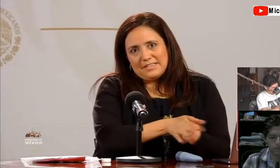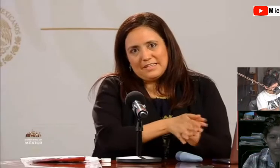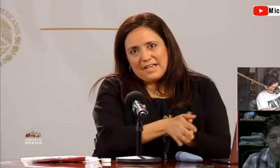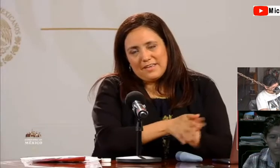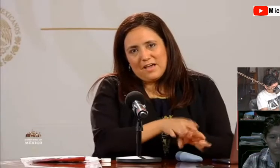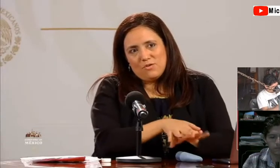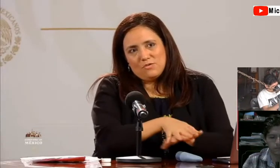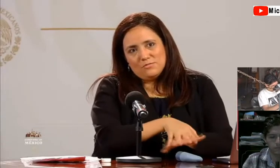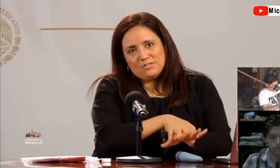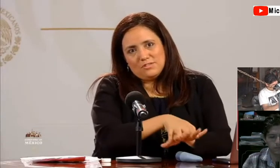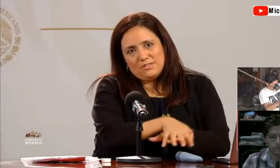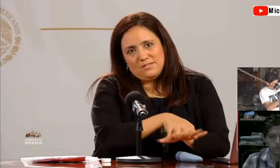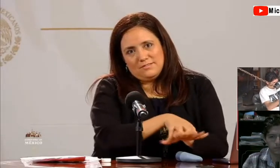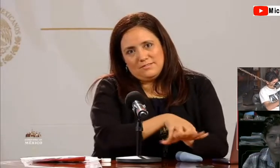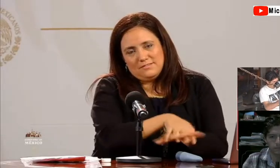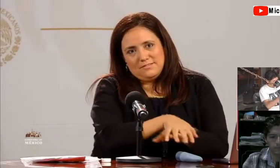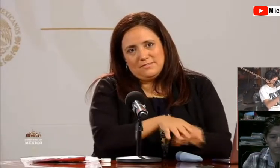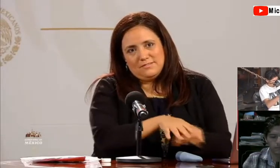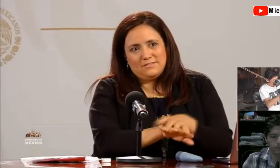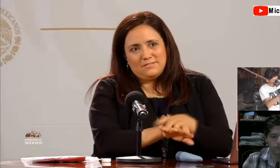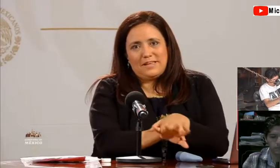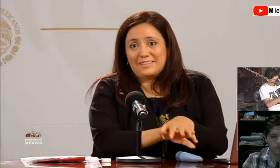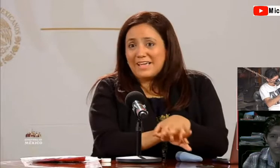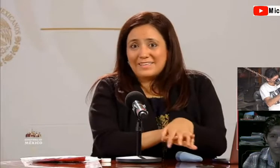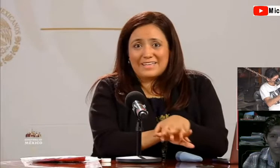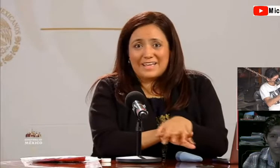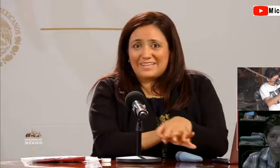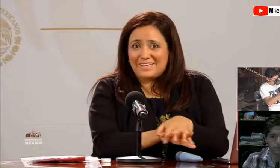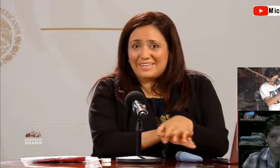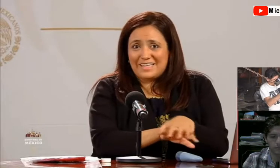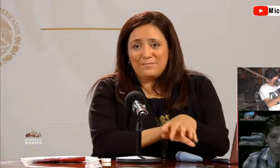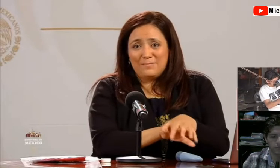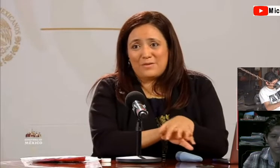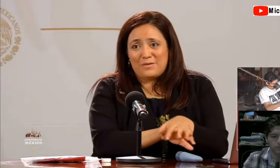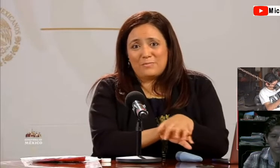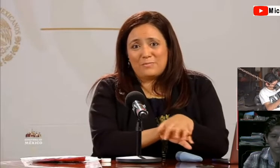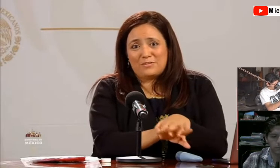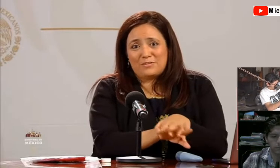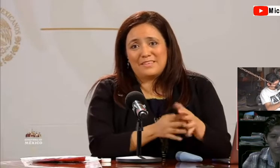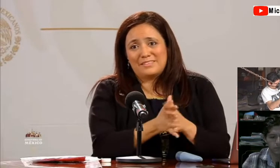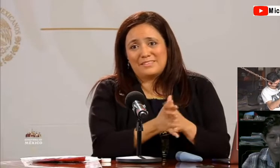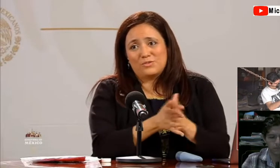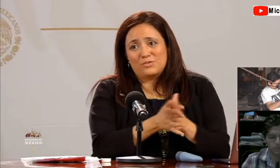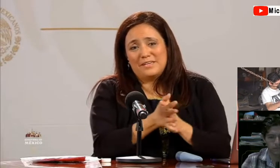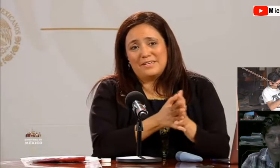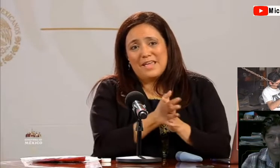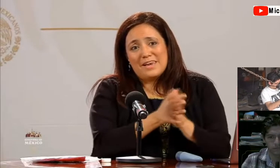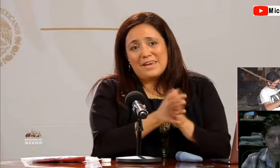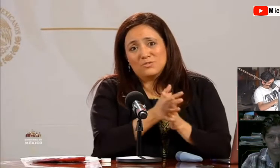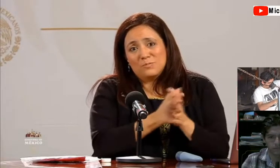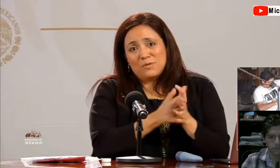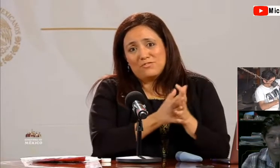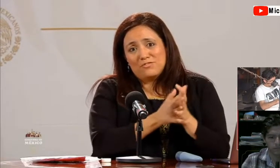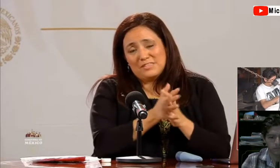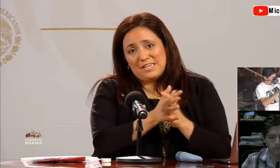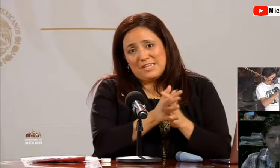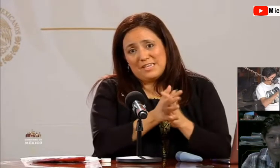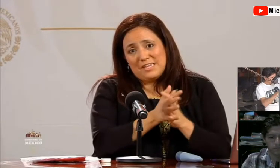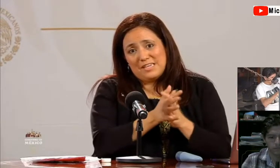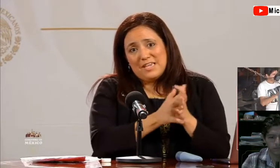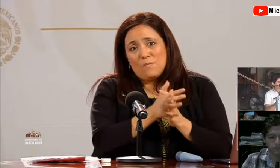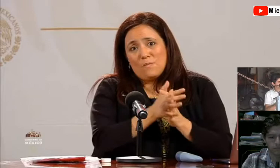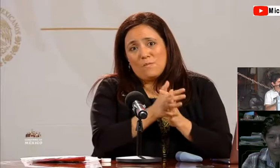técnica de la OMS, o la técnica que deseen, pero lo importante es cubrir la